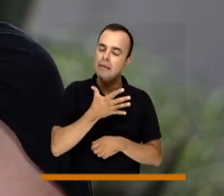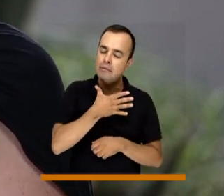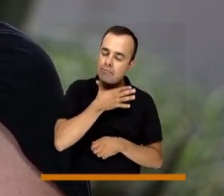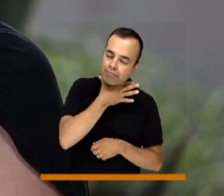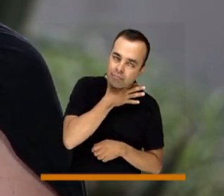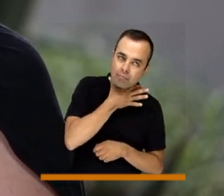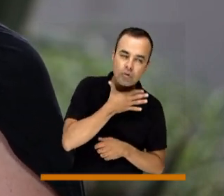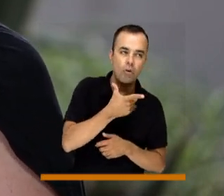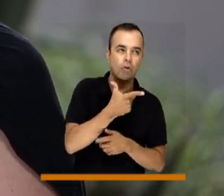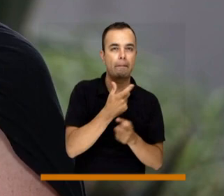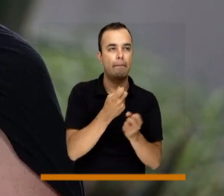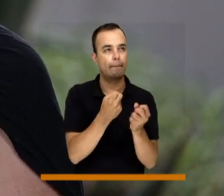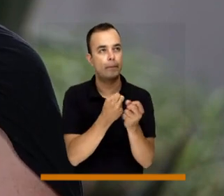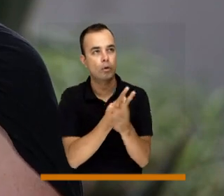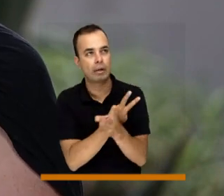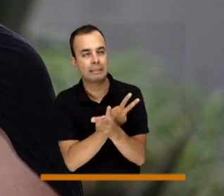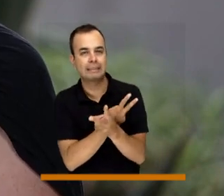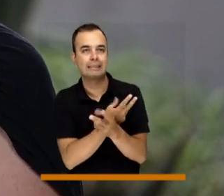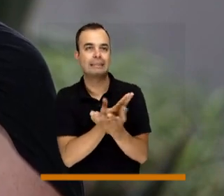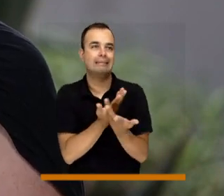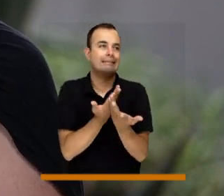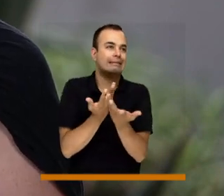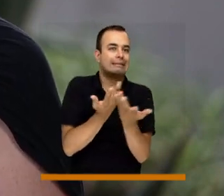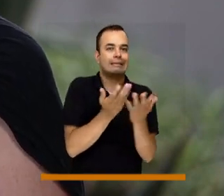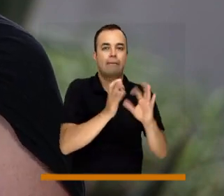un estrés muy fuerte, unas familias que